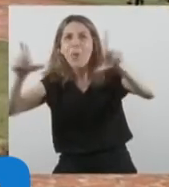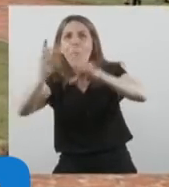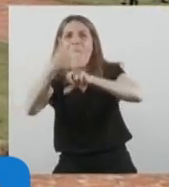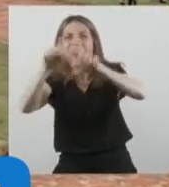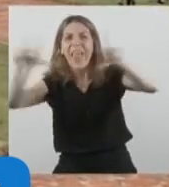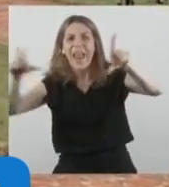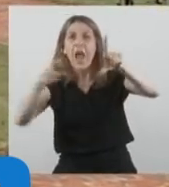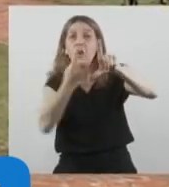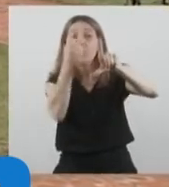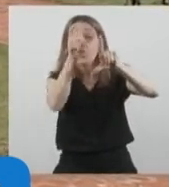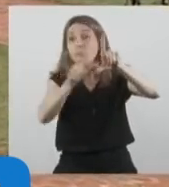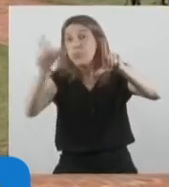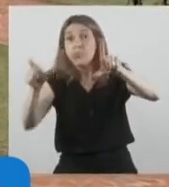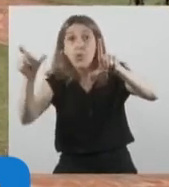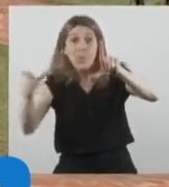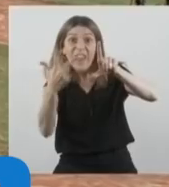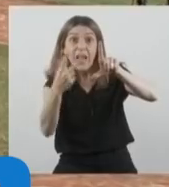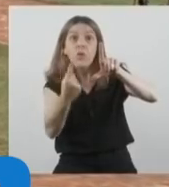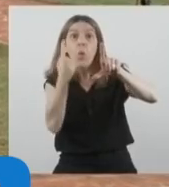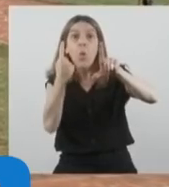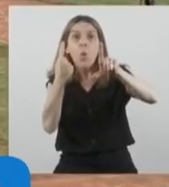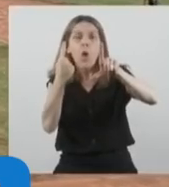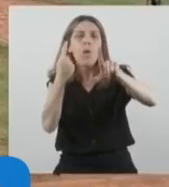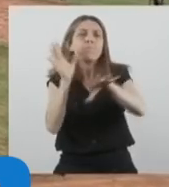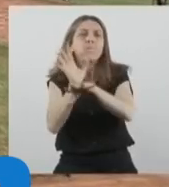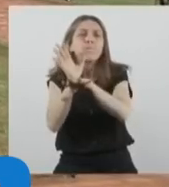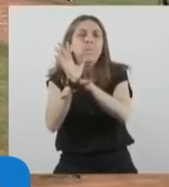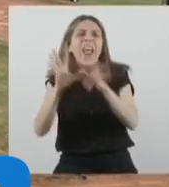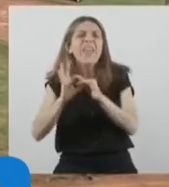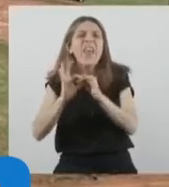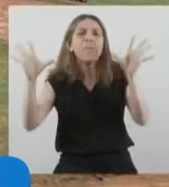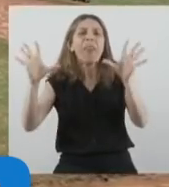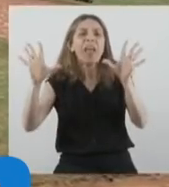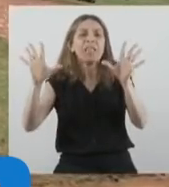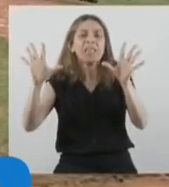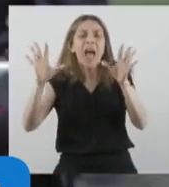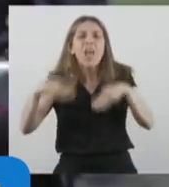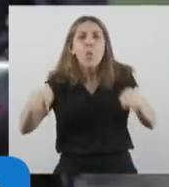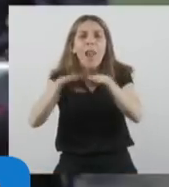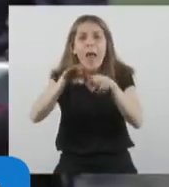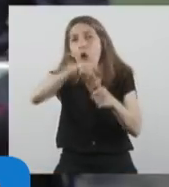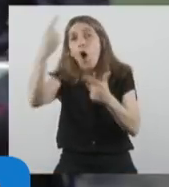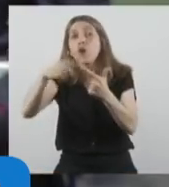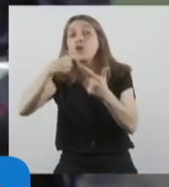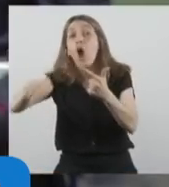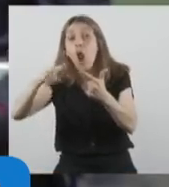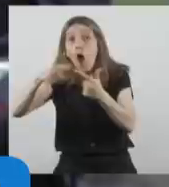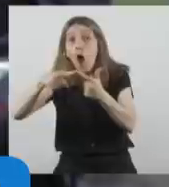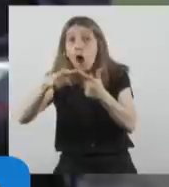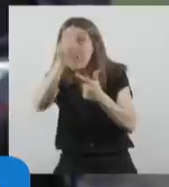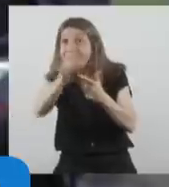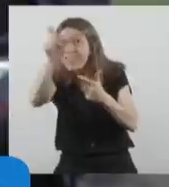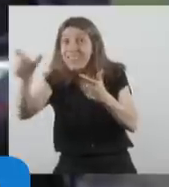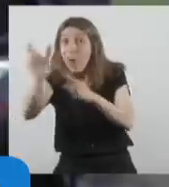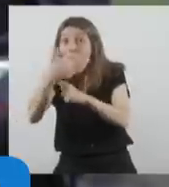representa la independencia y la igualdad otro color representa la unidad